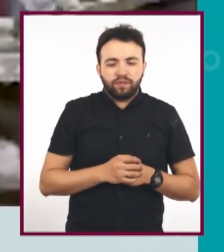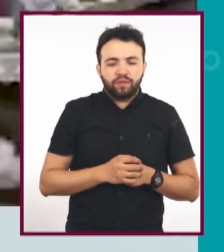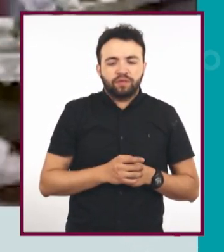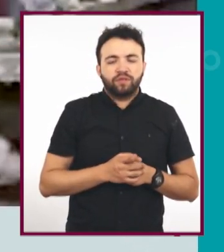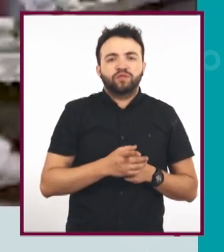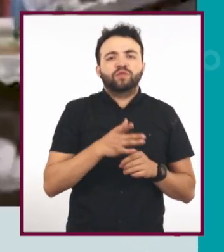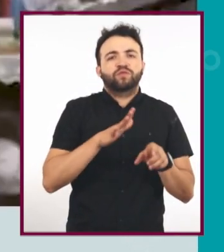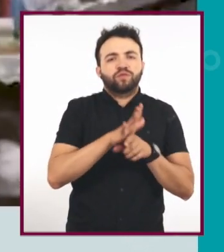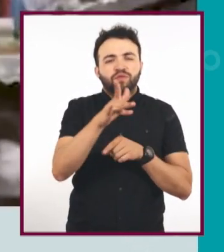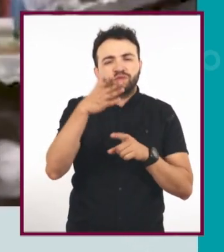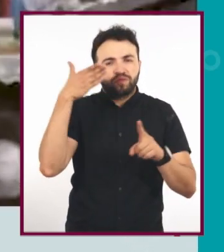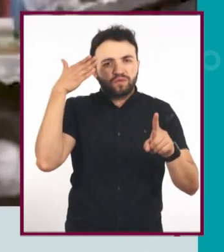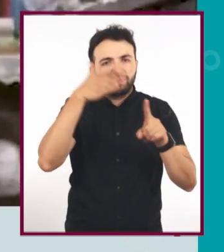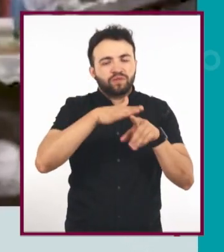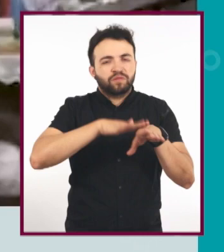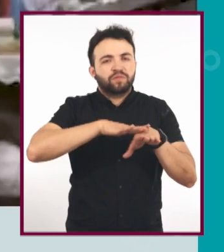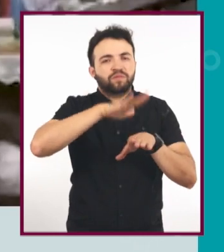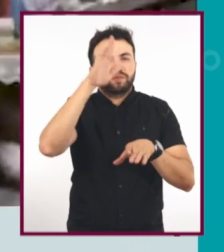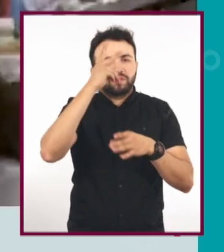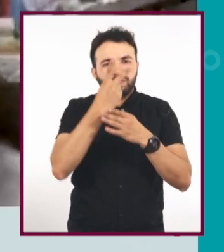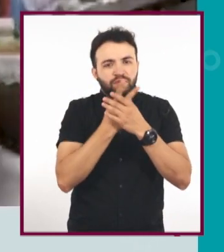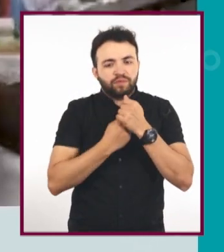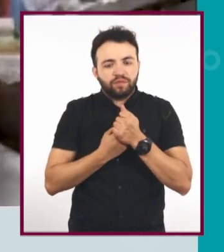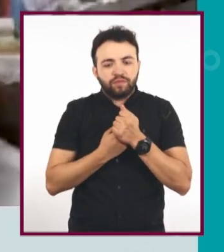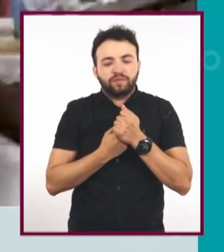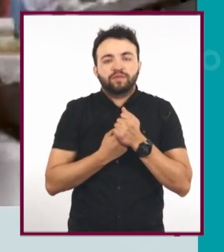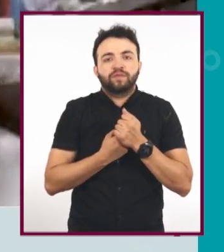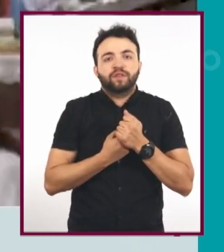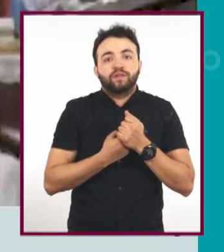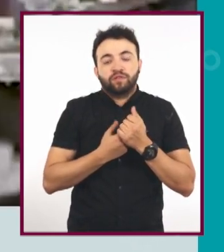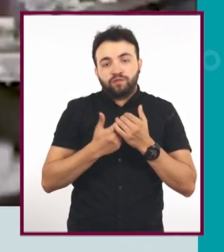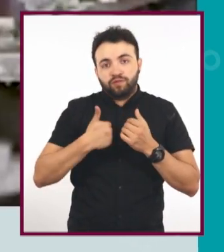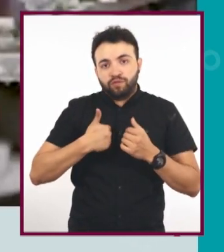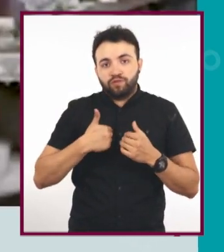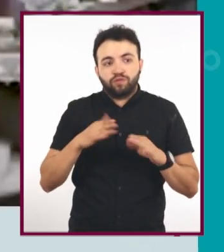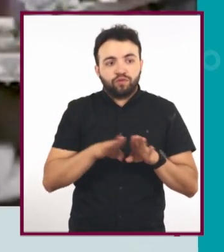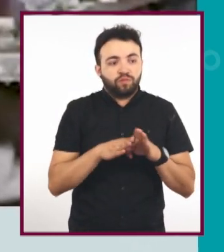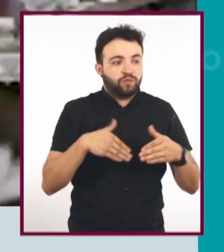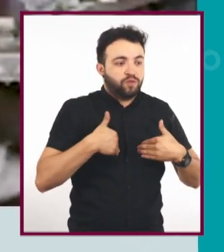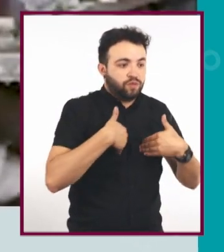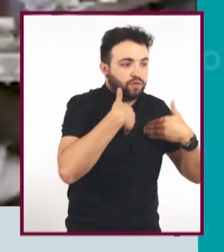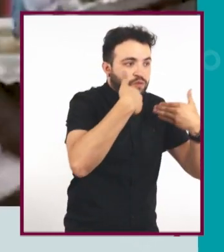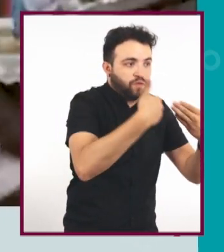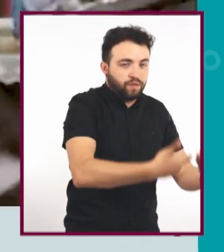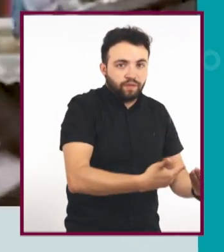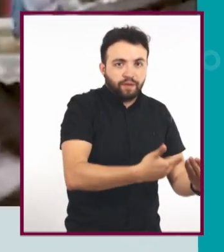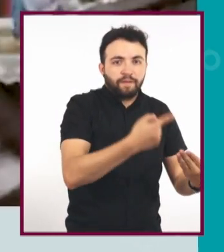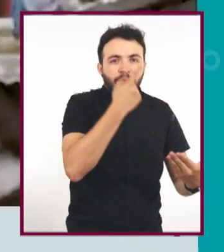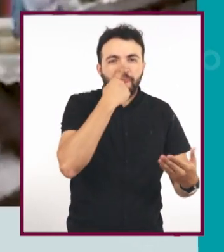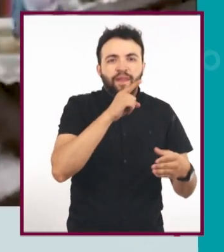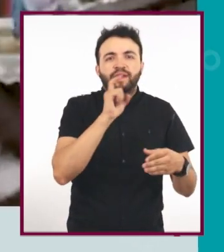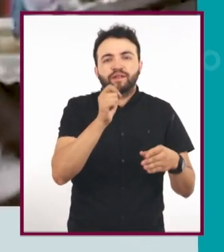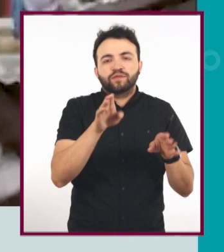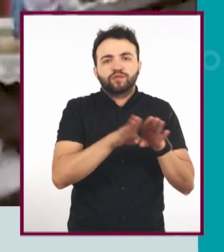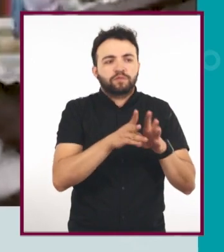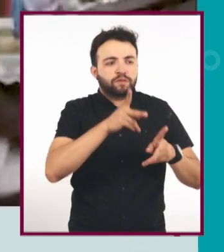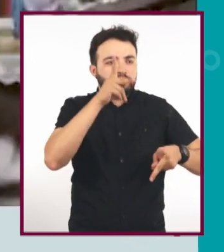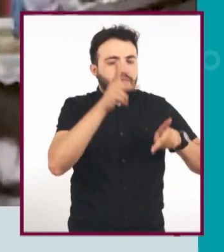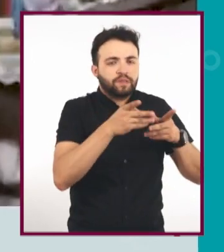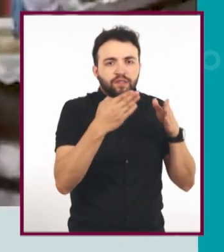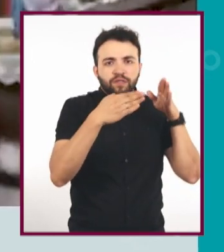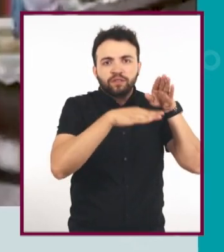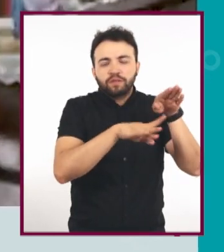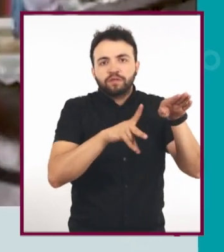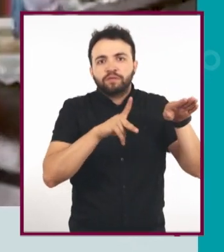dentro de tu cuerpo y pues eso los puedes conseguir pues yendo a un doctor Y el condón, pues lo puedes conseguir igual en